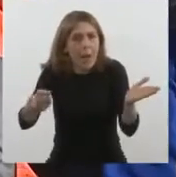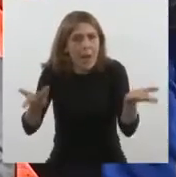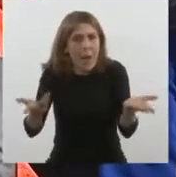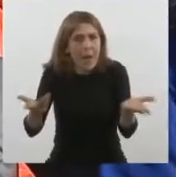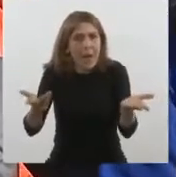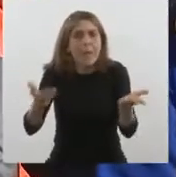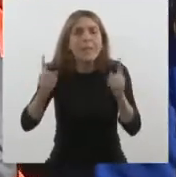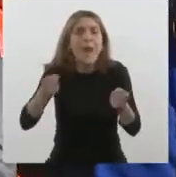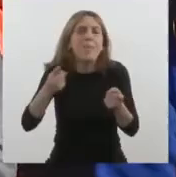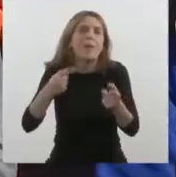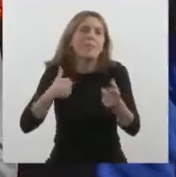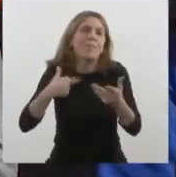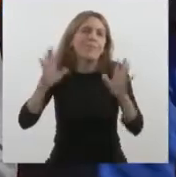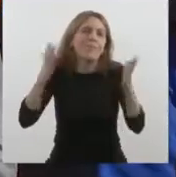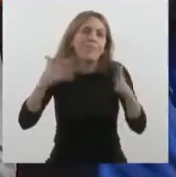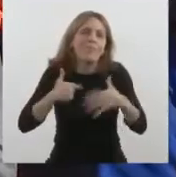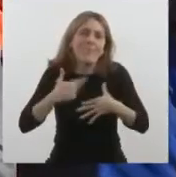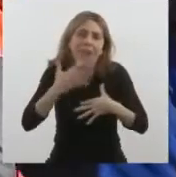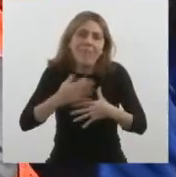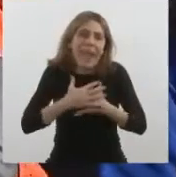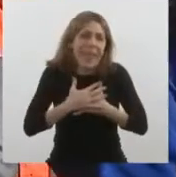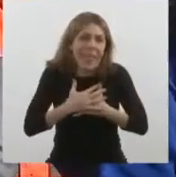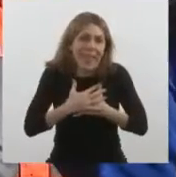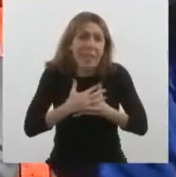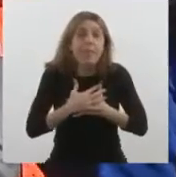Y lo celebro con toda franqueza